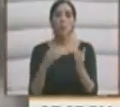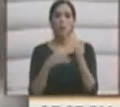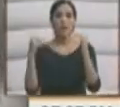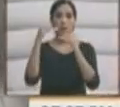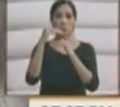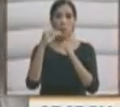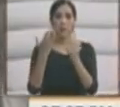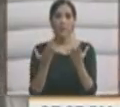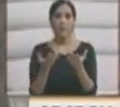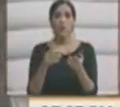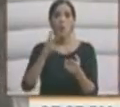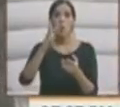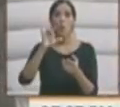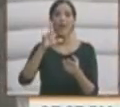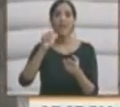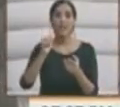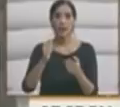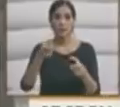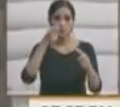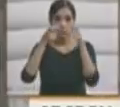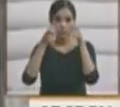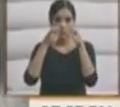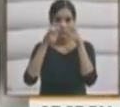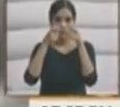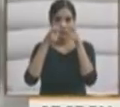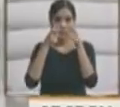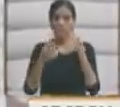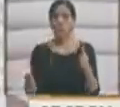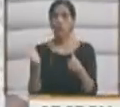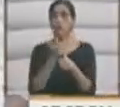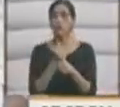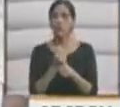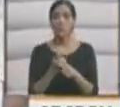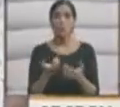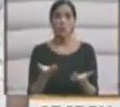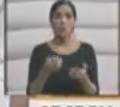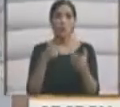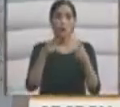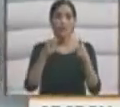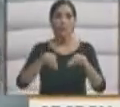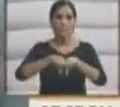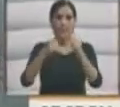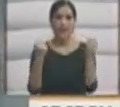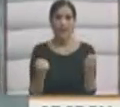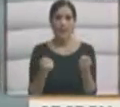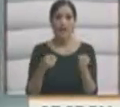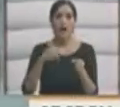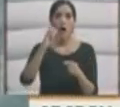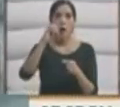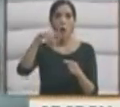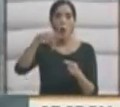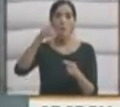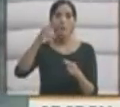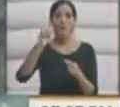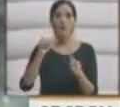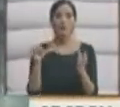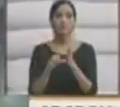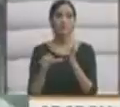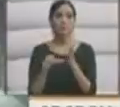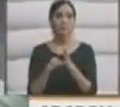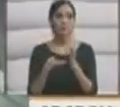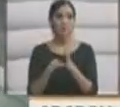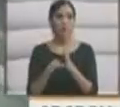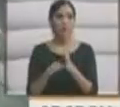Miguel Contreras. Nos encontramos con esta novedad en esta panadería Ópera, donde hallamos